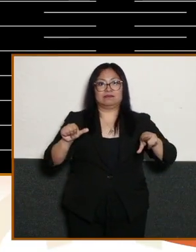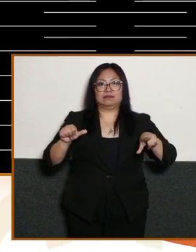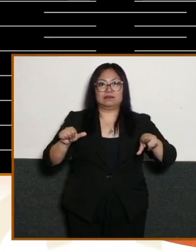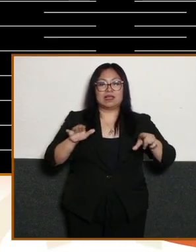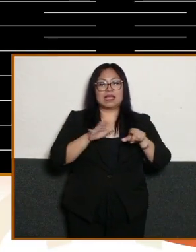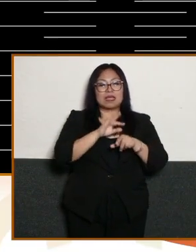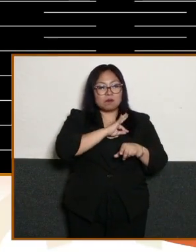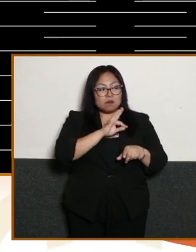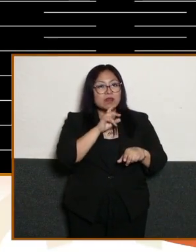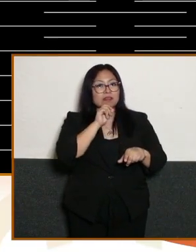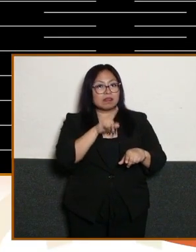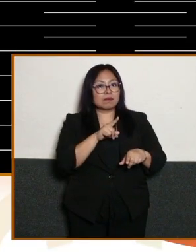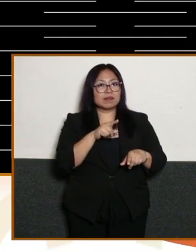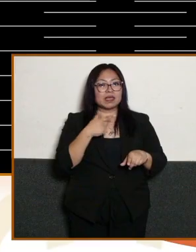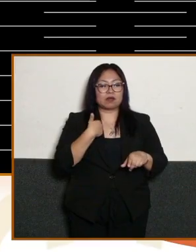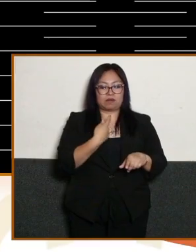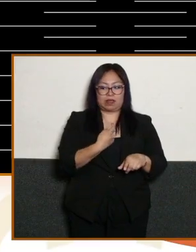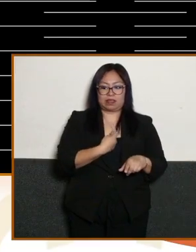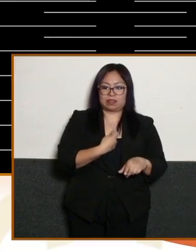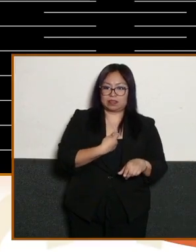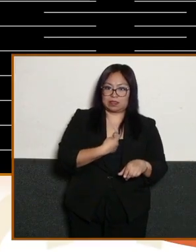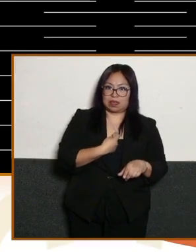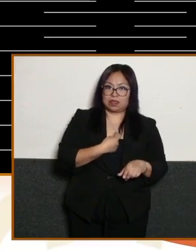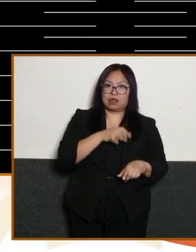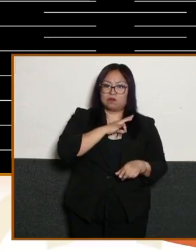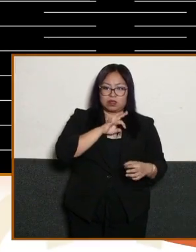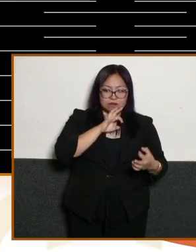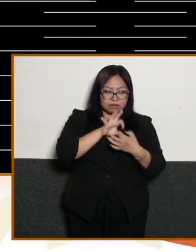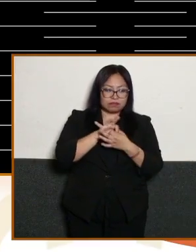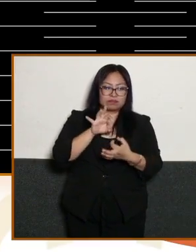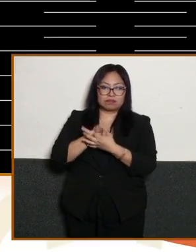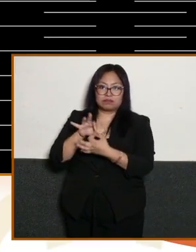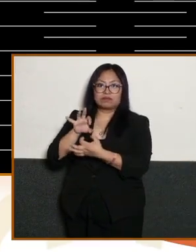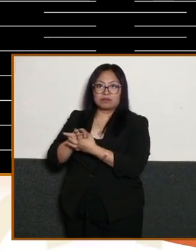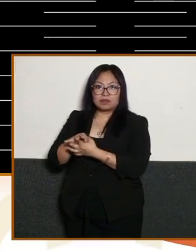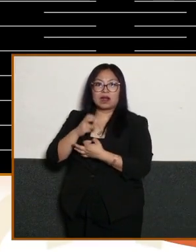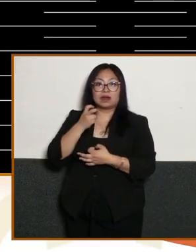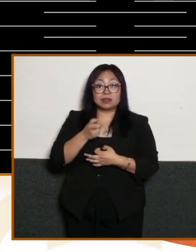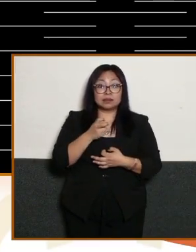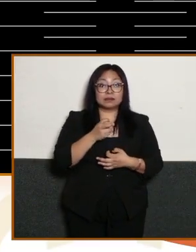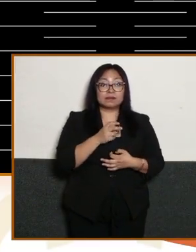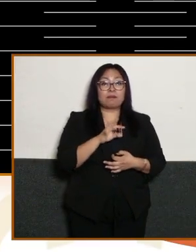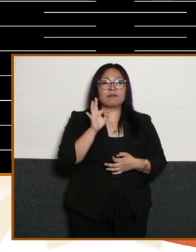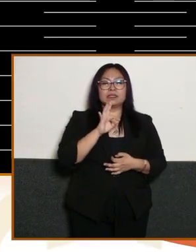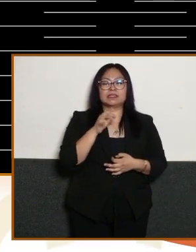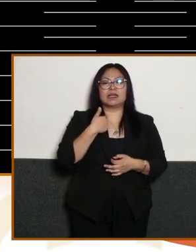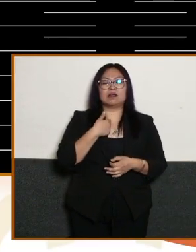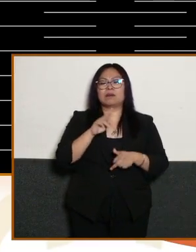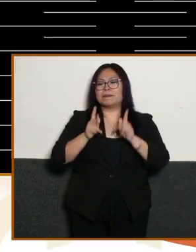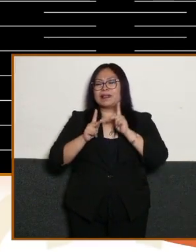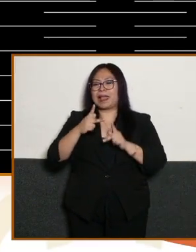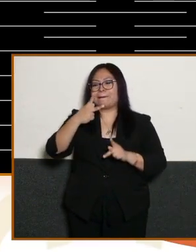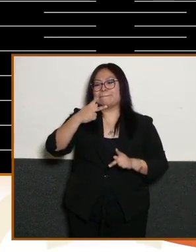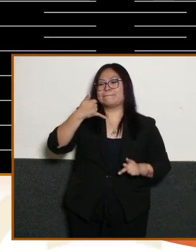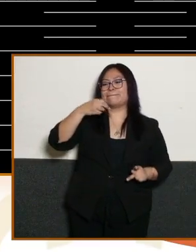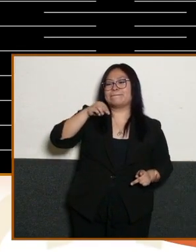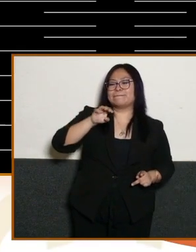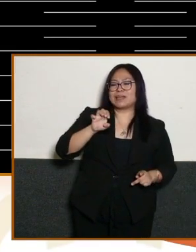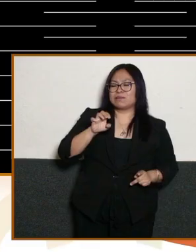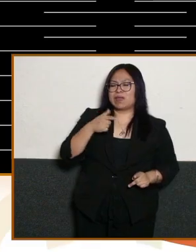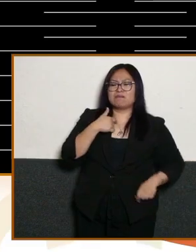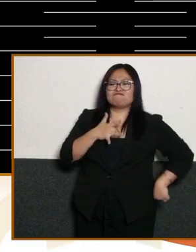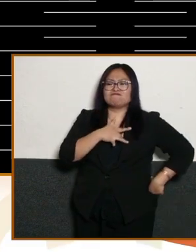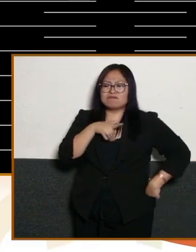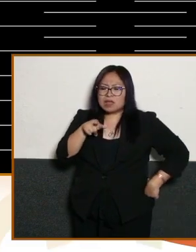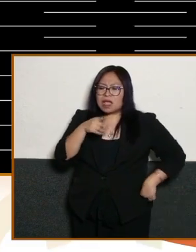Que podamos tener unas entidades cognitivas unificadas. Esto que les decía de voy a hablar con mi pyme no es ficción, eso se puede